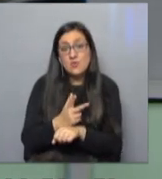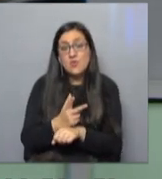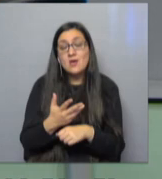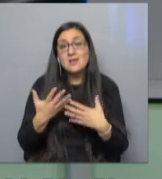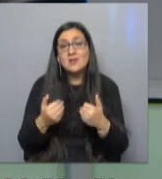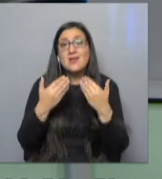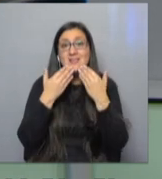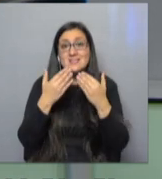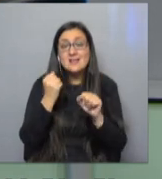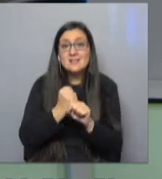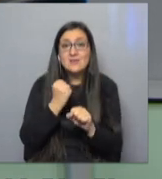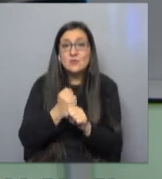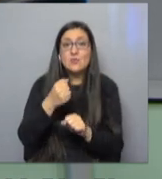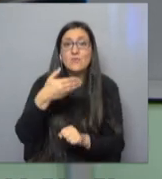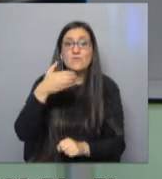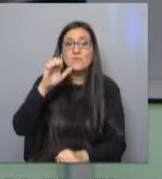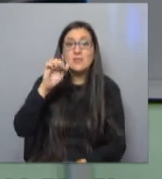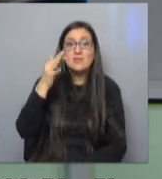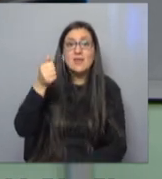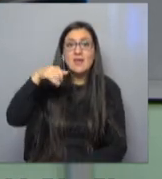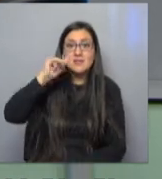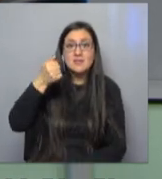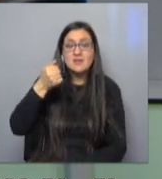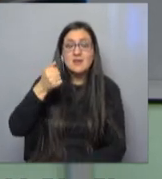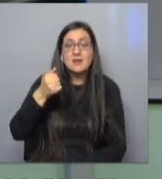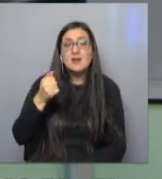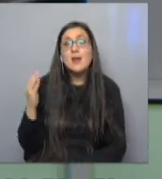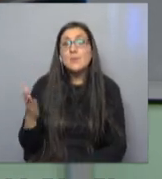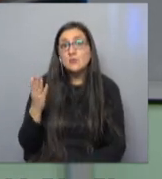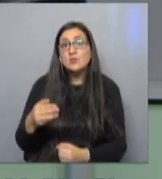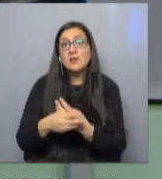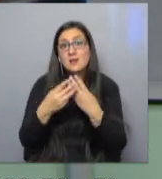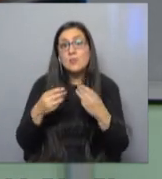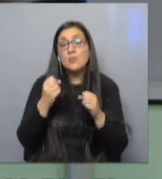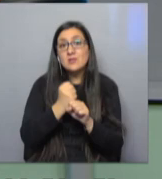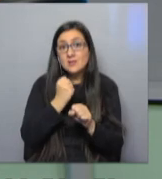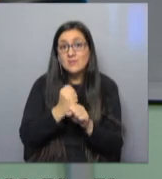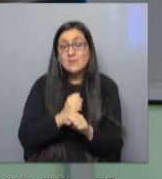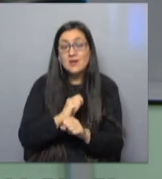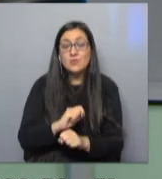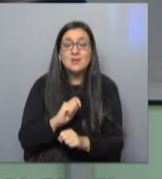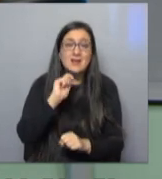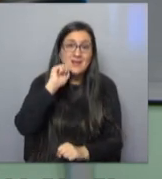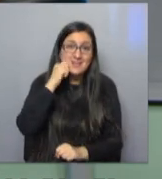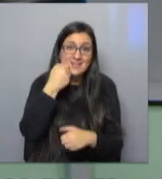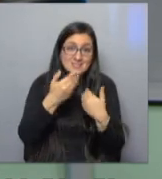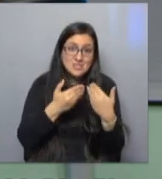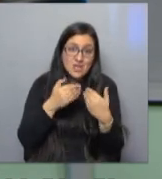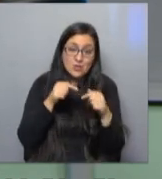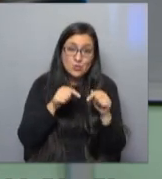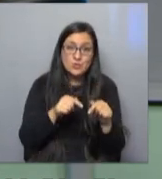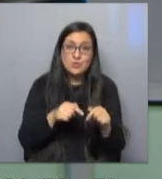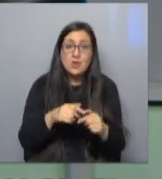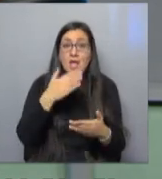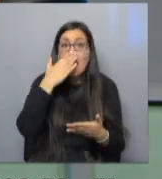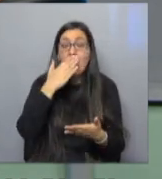el trabajo de betania núñez nuestra productora general para este trabajo y para esa preciosa charla con buscados el sale a fin